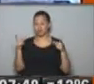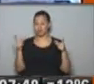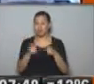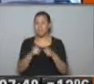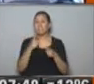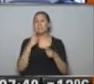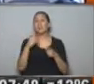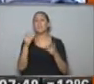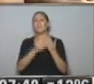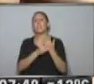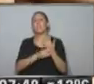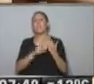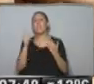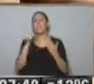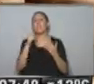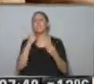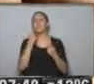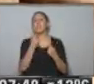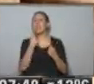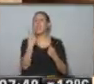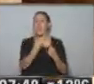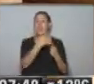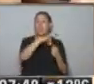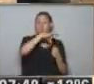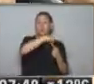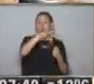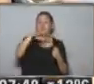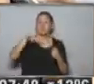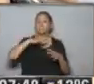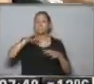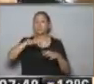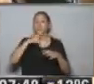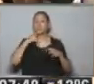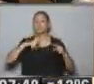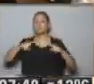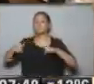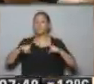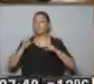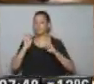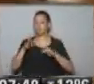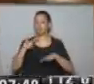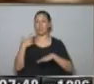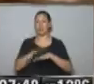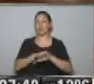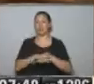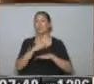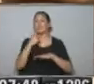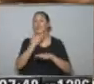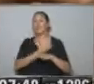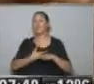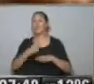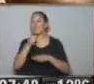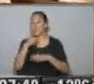que la ministra kirchner propuso es que cada jurisdicción decida y coordine su tarea y si necesita ayuda del gobierno nacional la